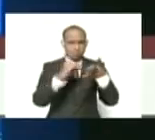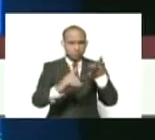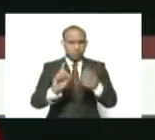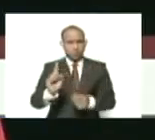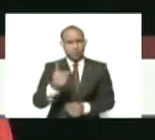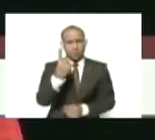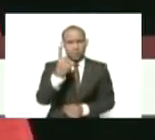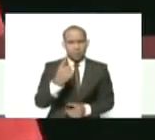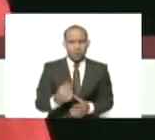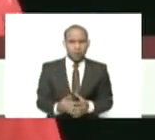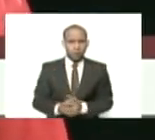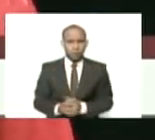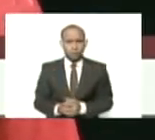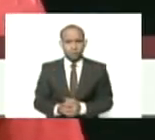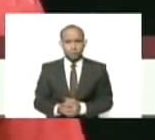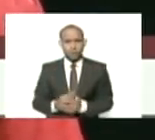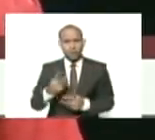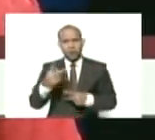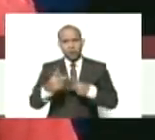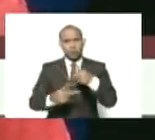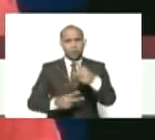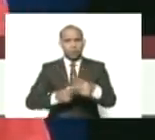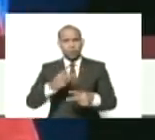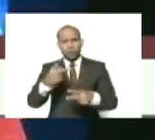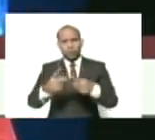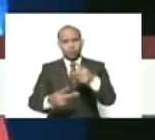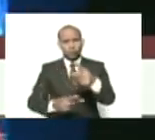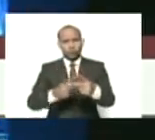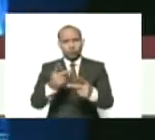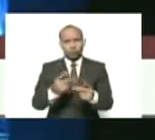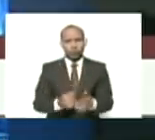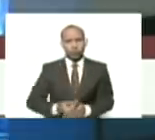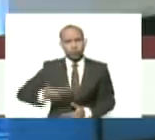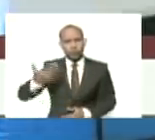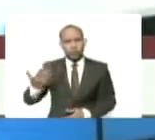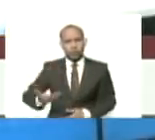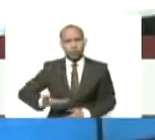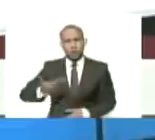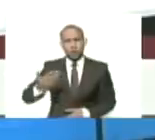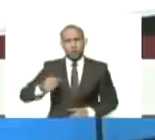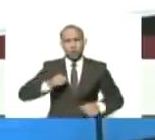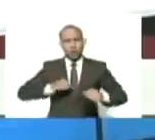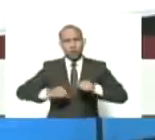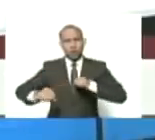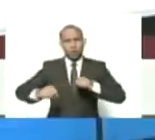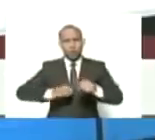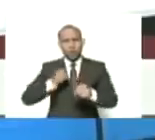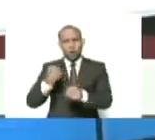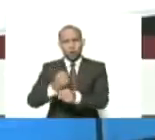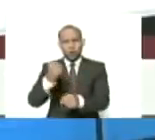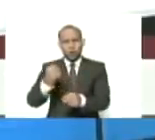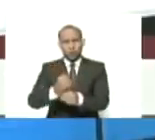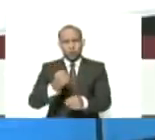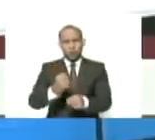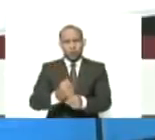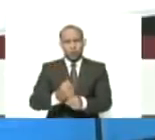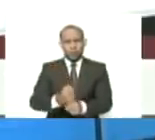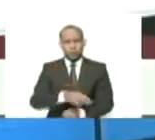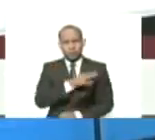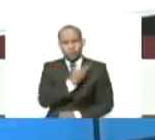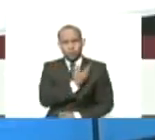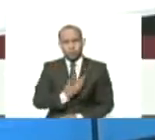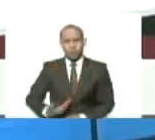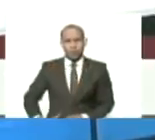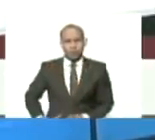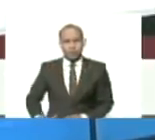Primero, la producción y la importancia del modelo de gestión. Presidente, aquí